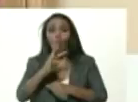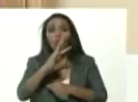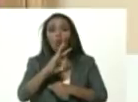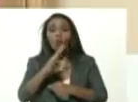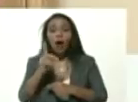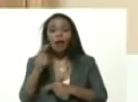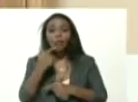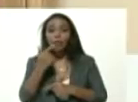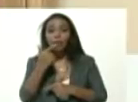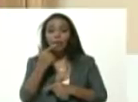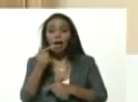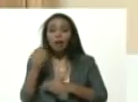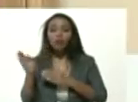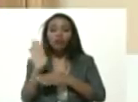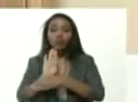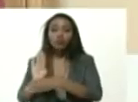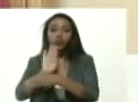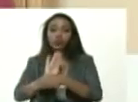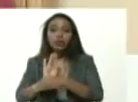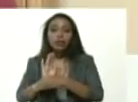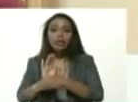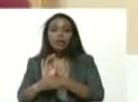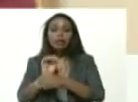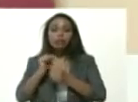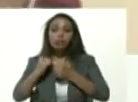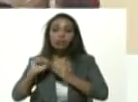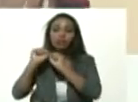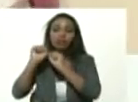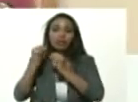cualidades antibióticas naturales.